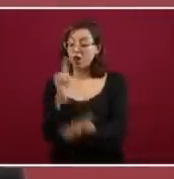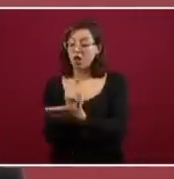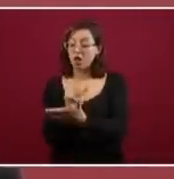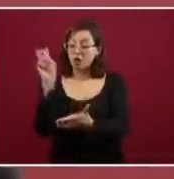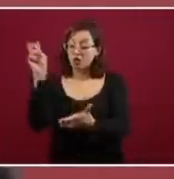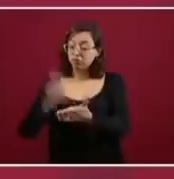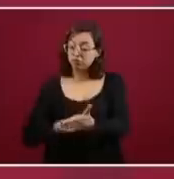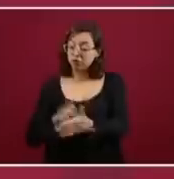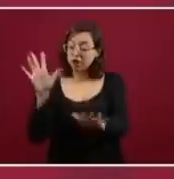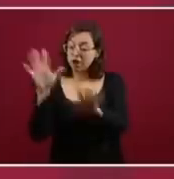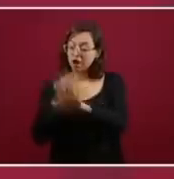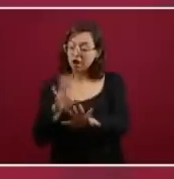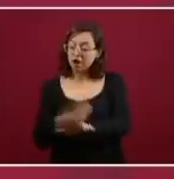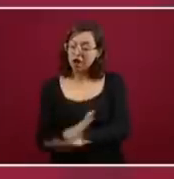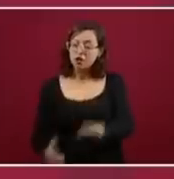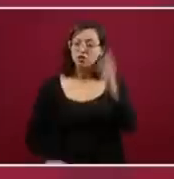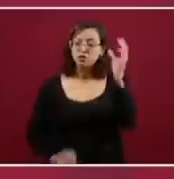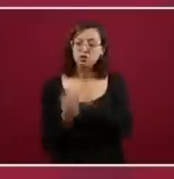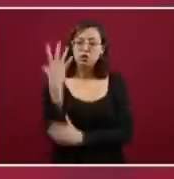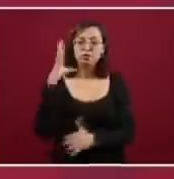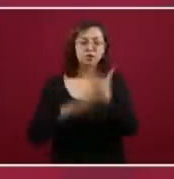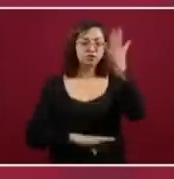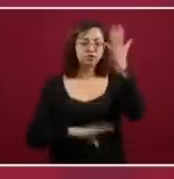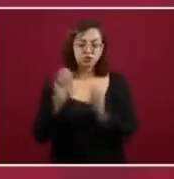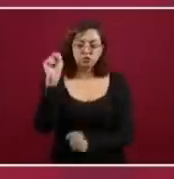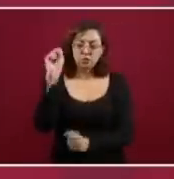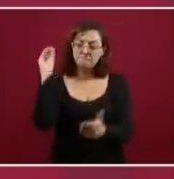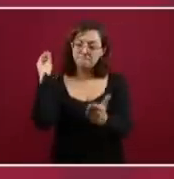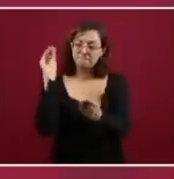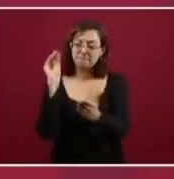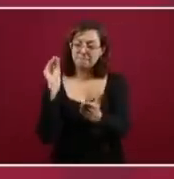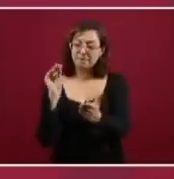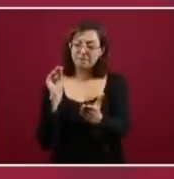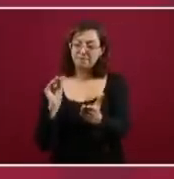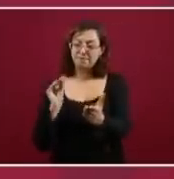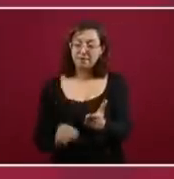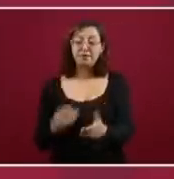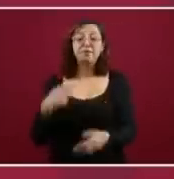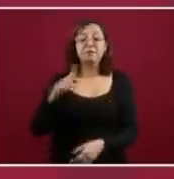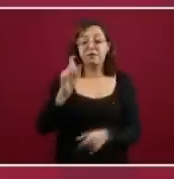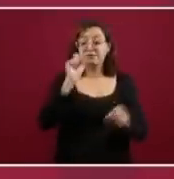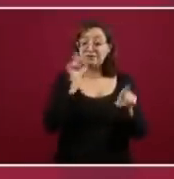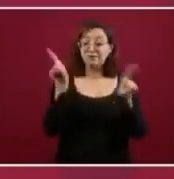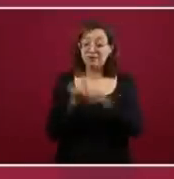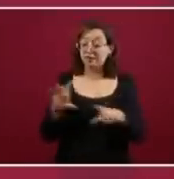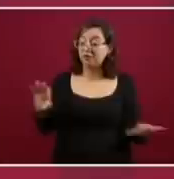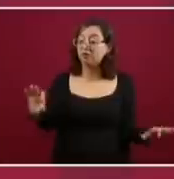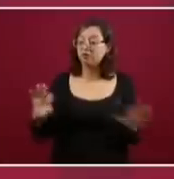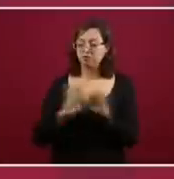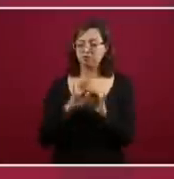lo que yo llamo la nueva constitución si no es lo que se está haciendo